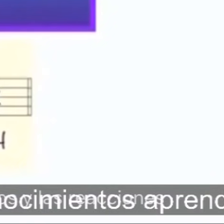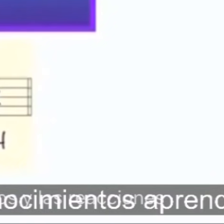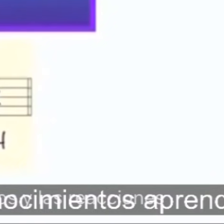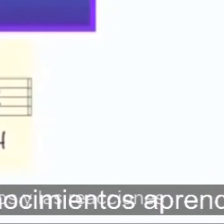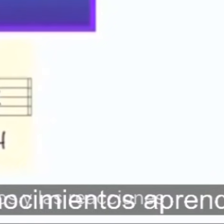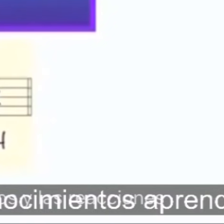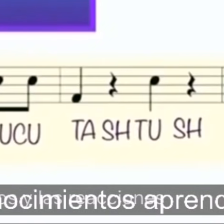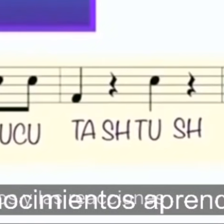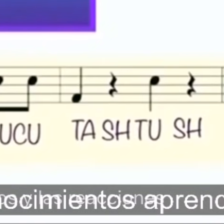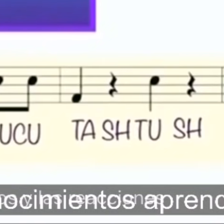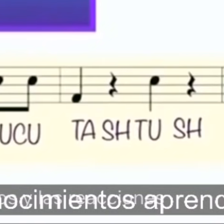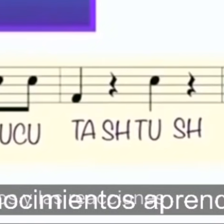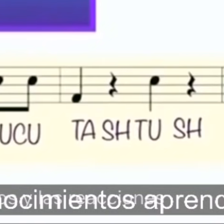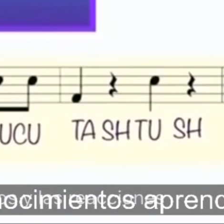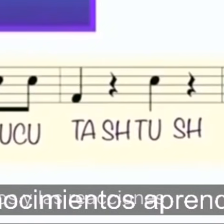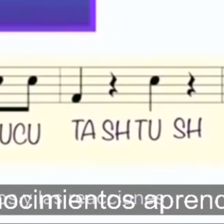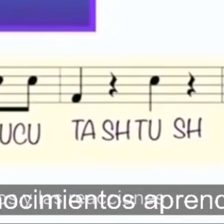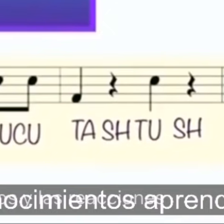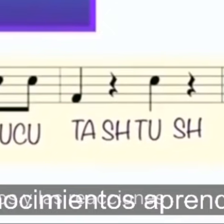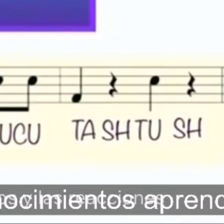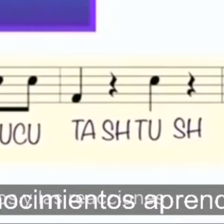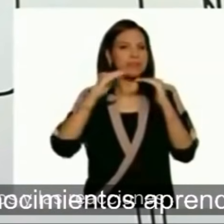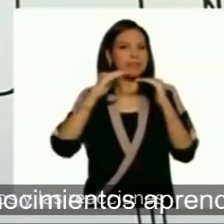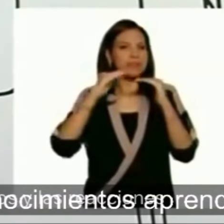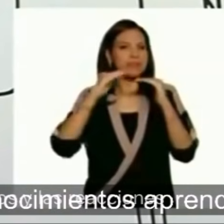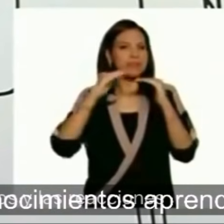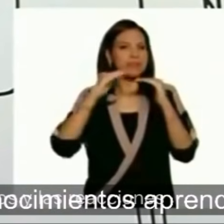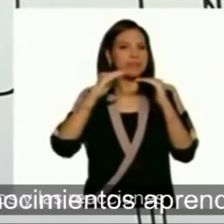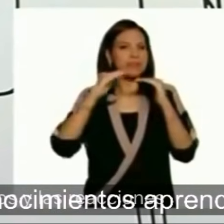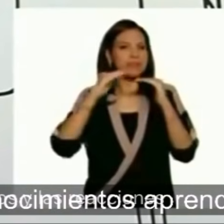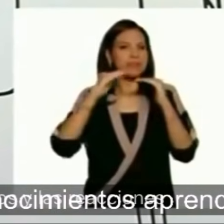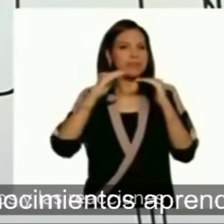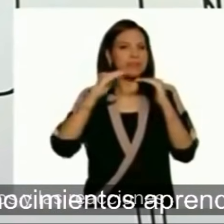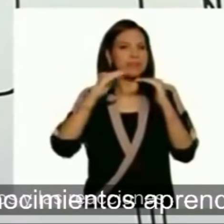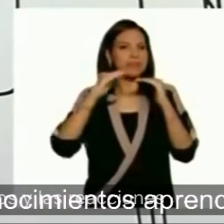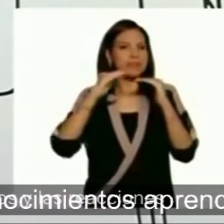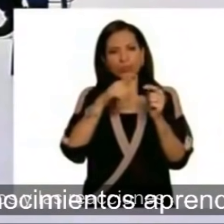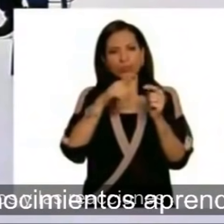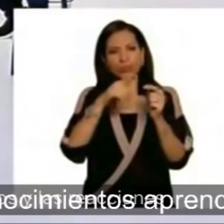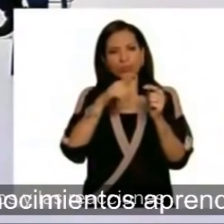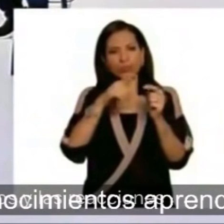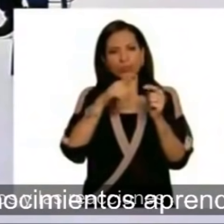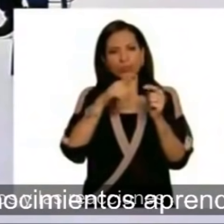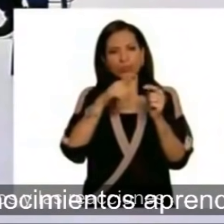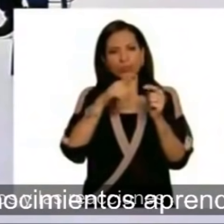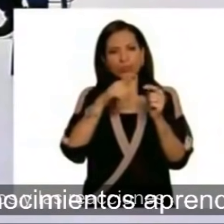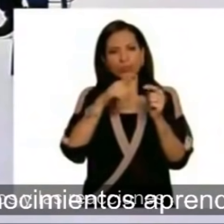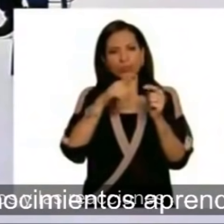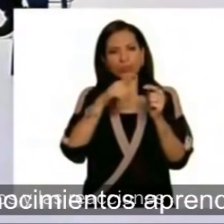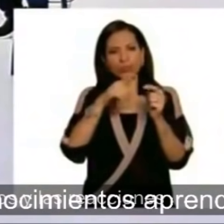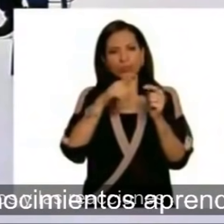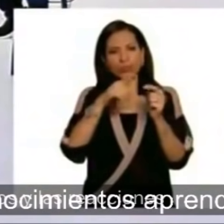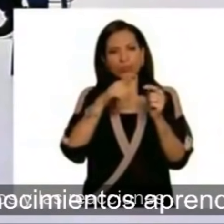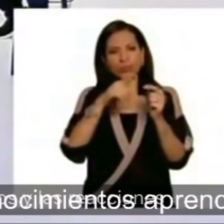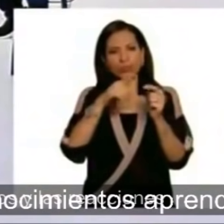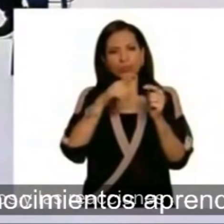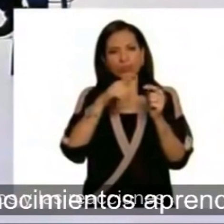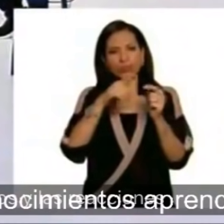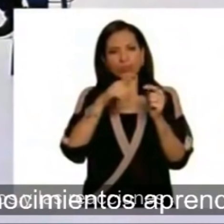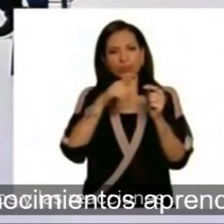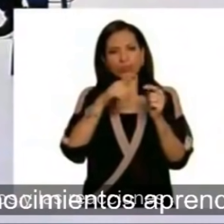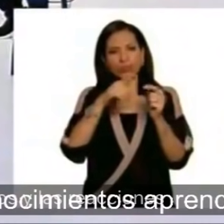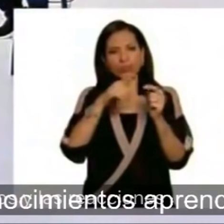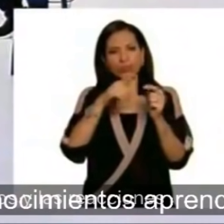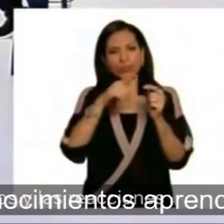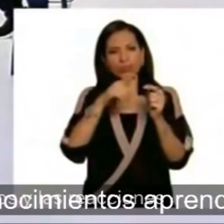segunda parte es la siguiente. Ahora haremos algo con ritmo. Uno puede crear ritmos infinitos. Mi instrumento es el violonchelo. Está